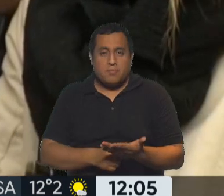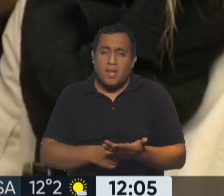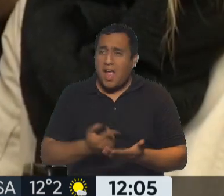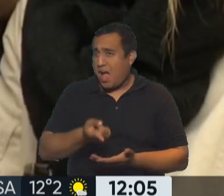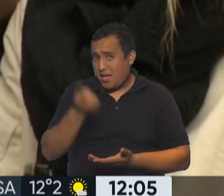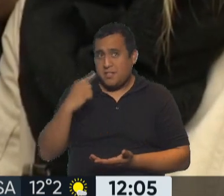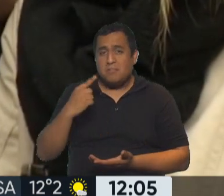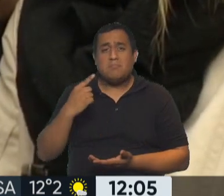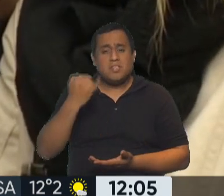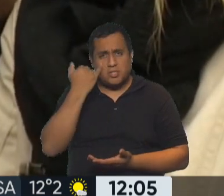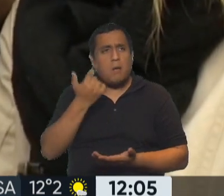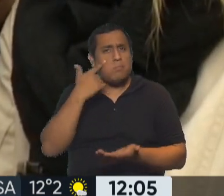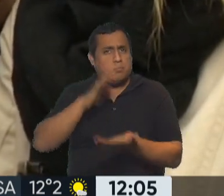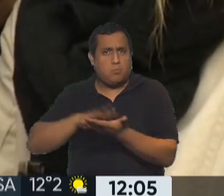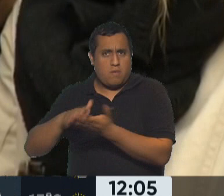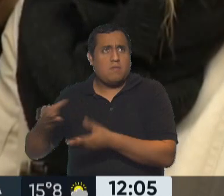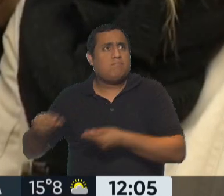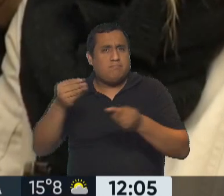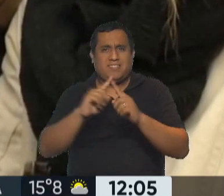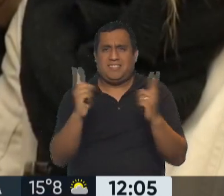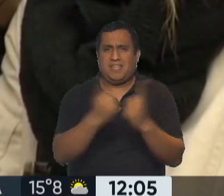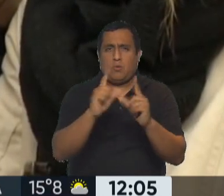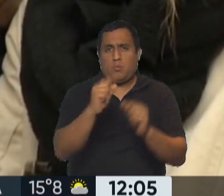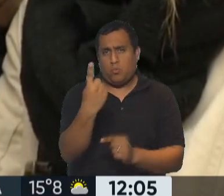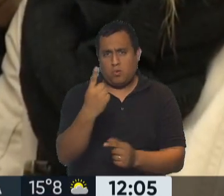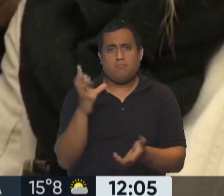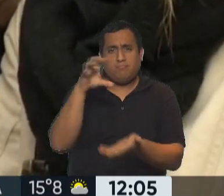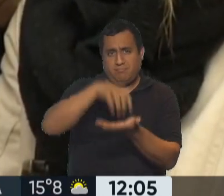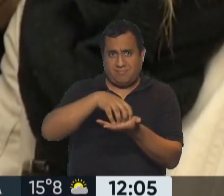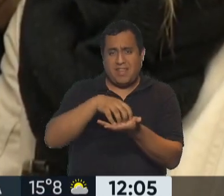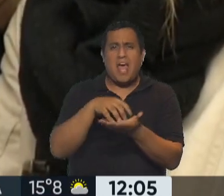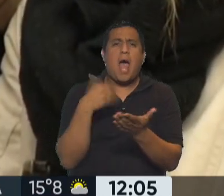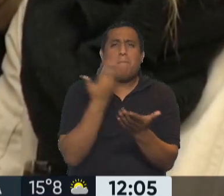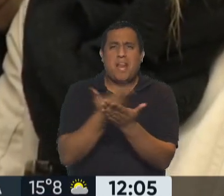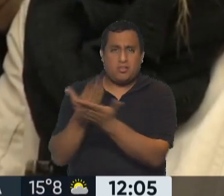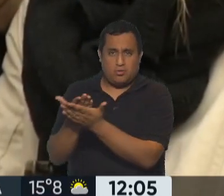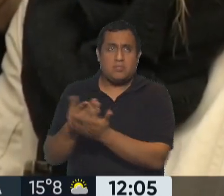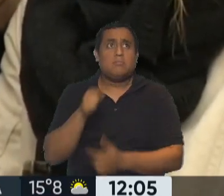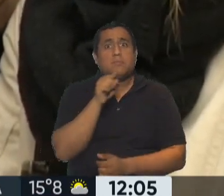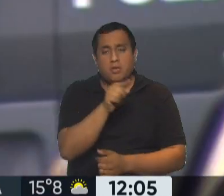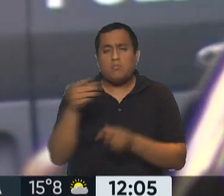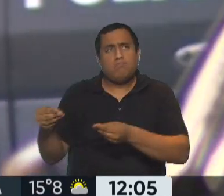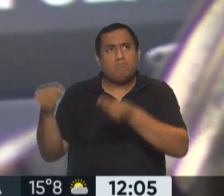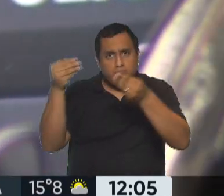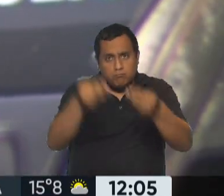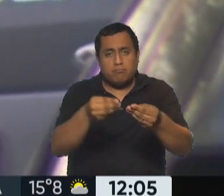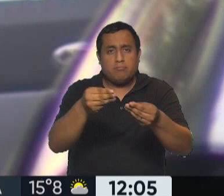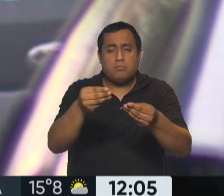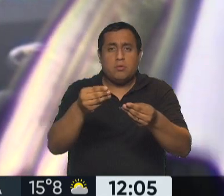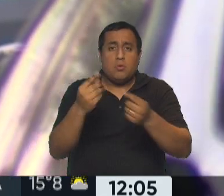ayer se han presentado los fundamentos ante la Sala 1 de la excelentísima Cámara de Apelaciones, en los que hemos